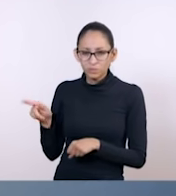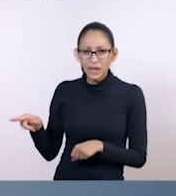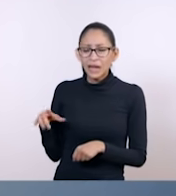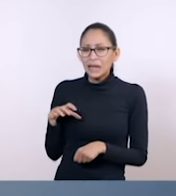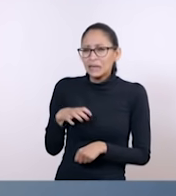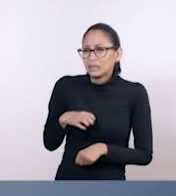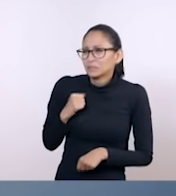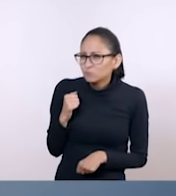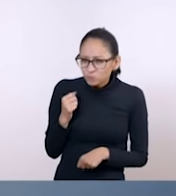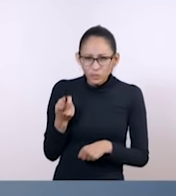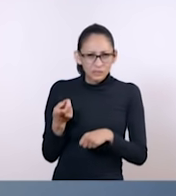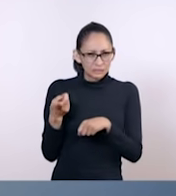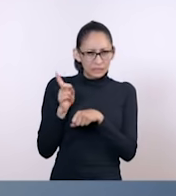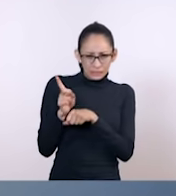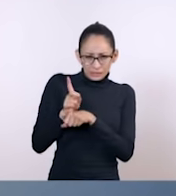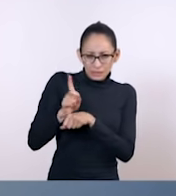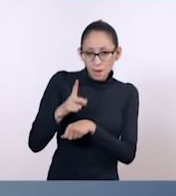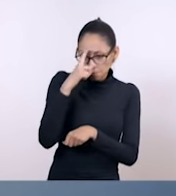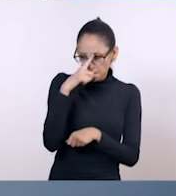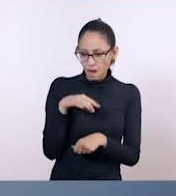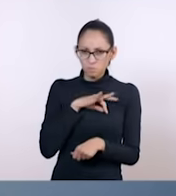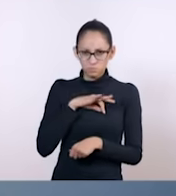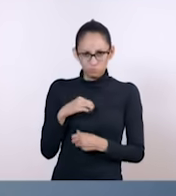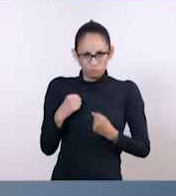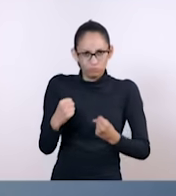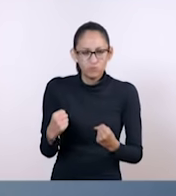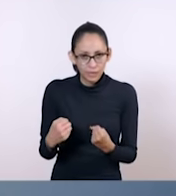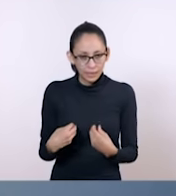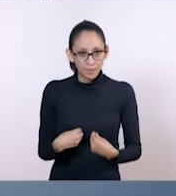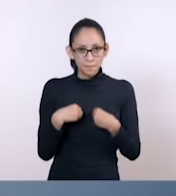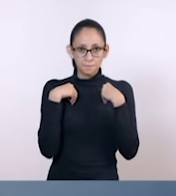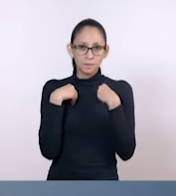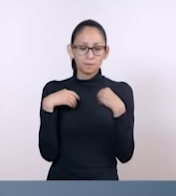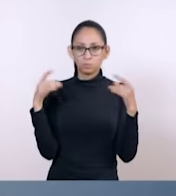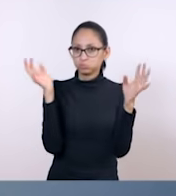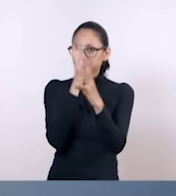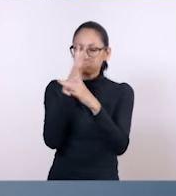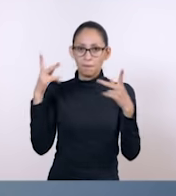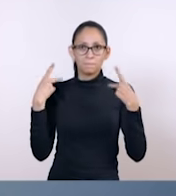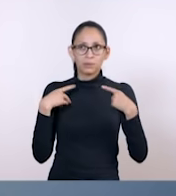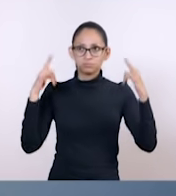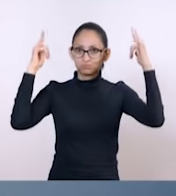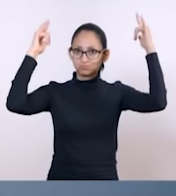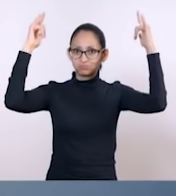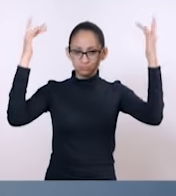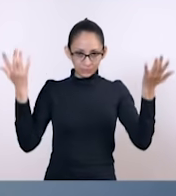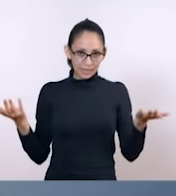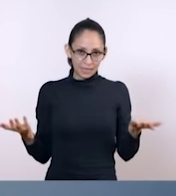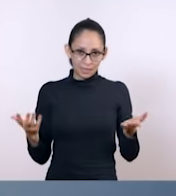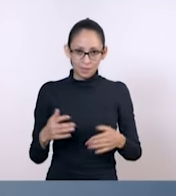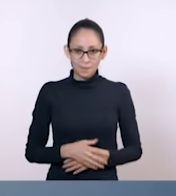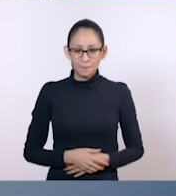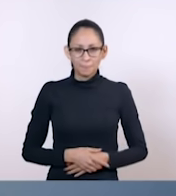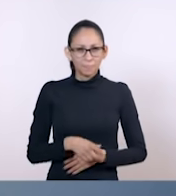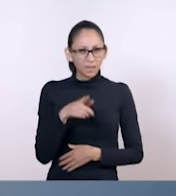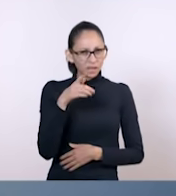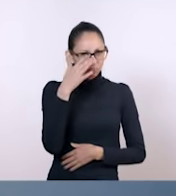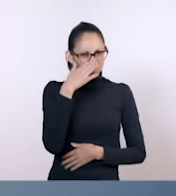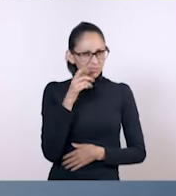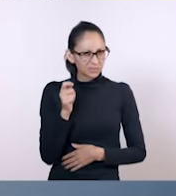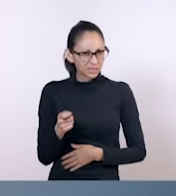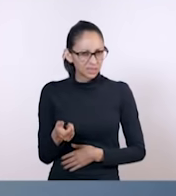un esfuerzo enorme para ser fuerte y poder vivir en el mundo de gigantes. ¿Sabes qué?